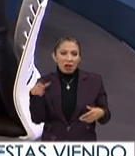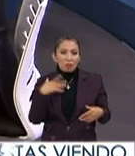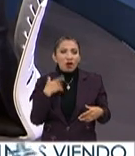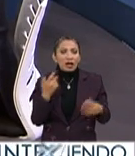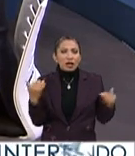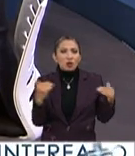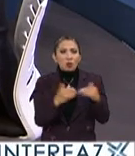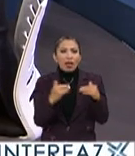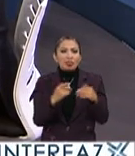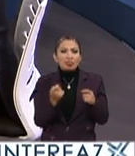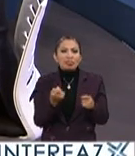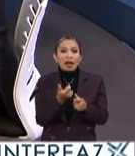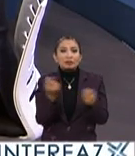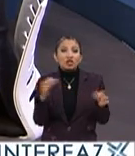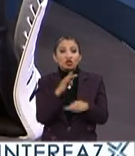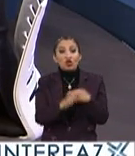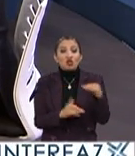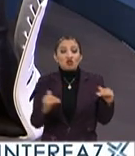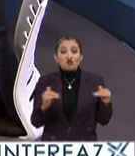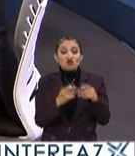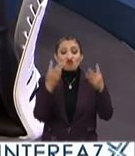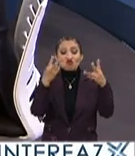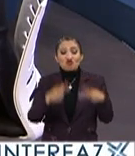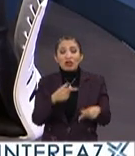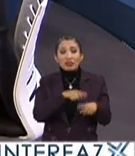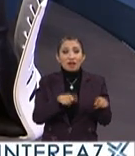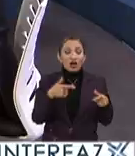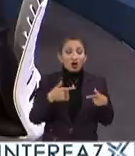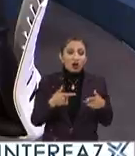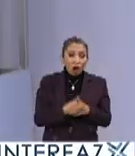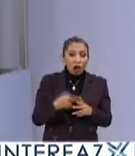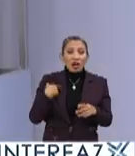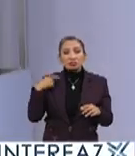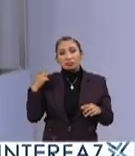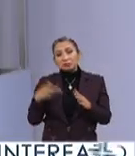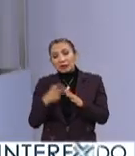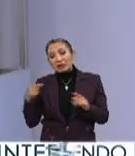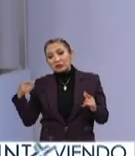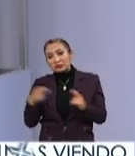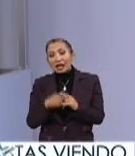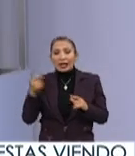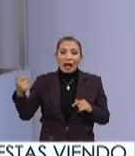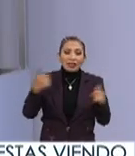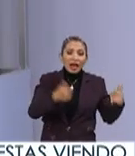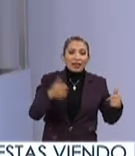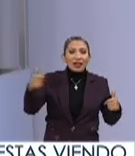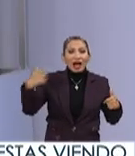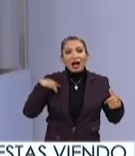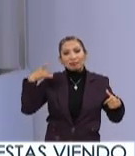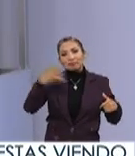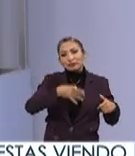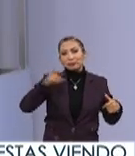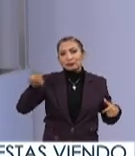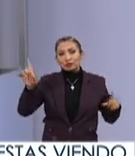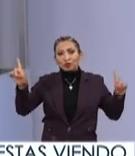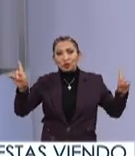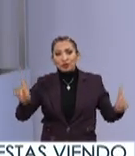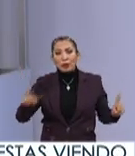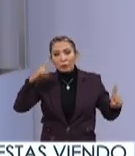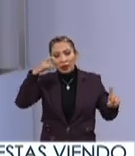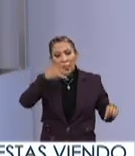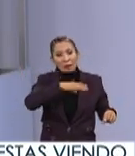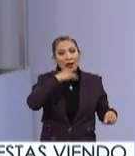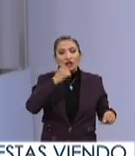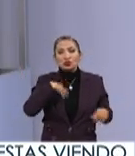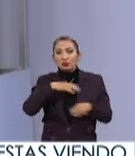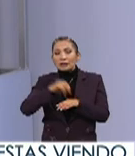están empatados en prácticamente todo, en diferencia de goles, en goles Con anotados, cada quien le habría ganado a uno. México le gana a